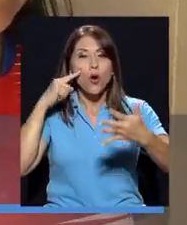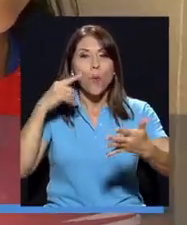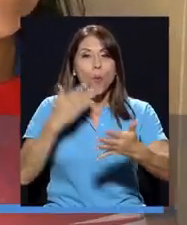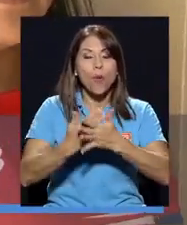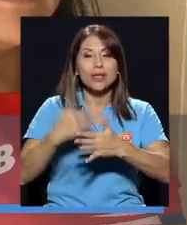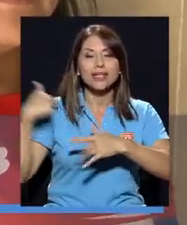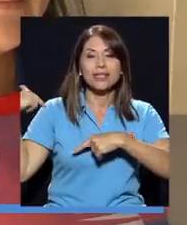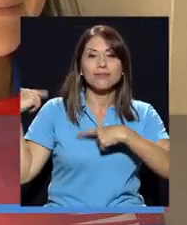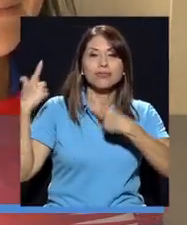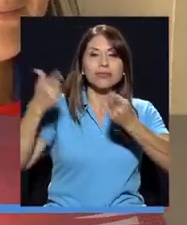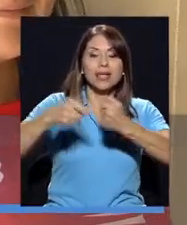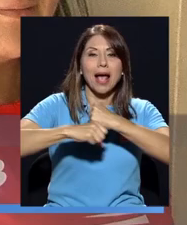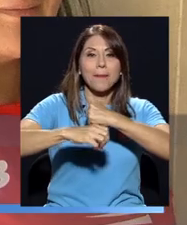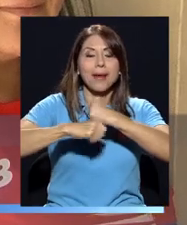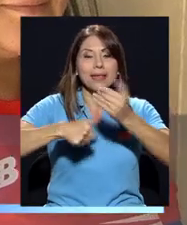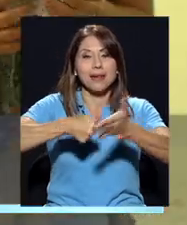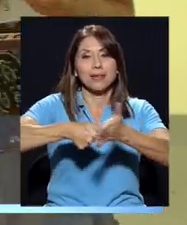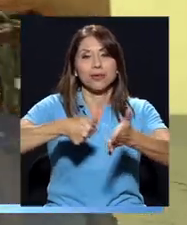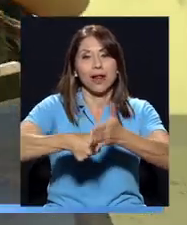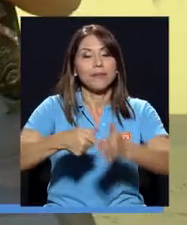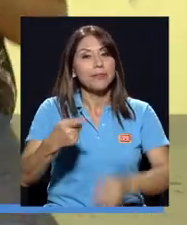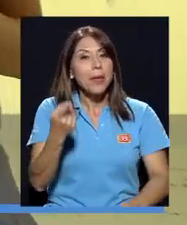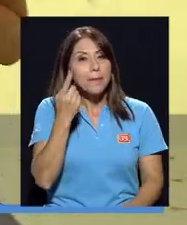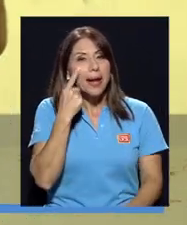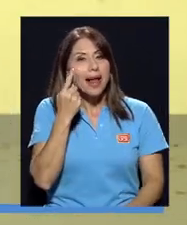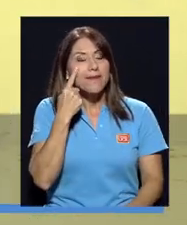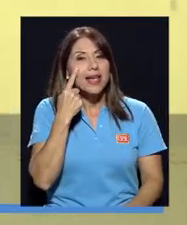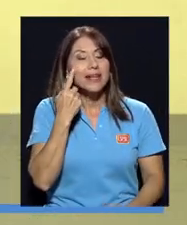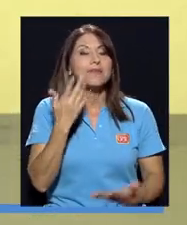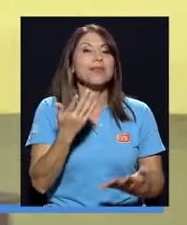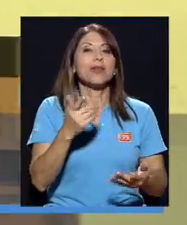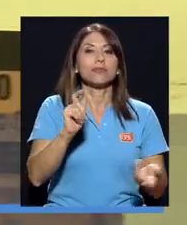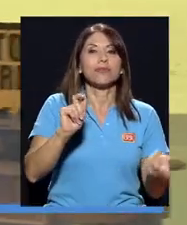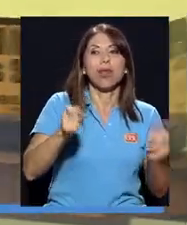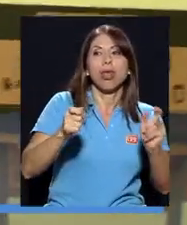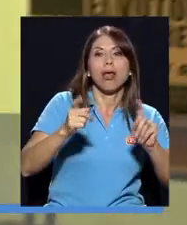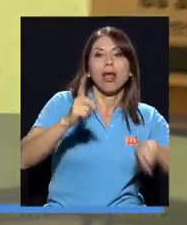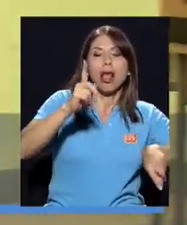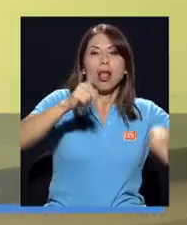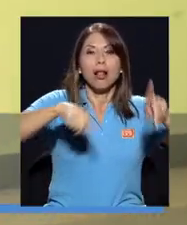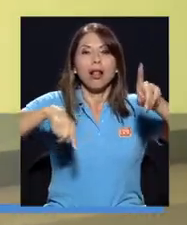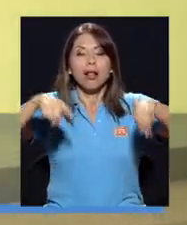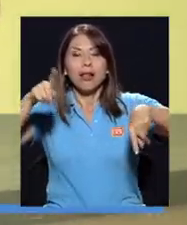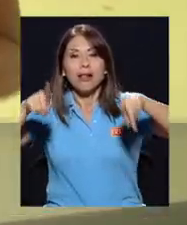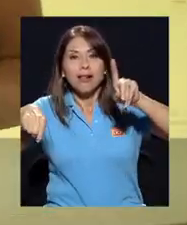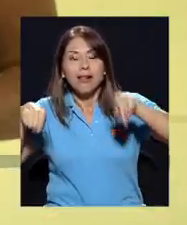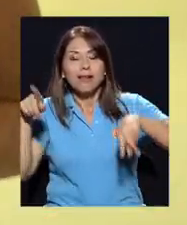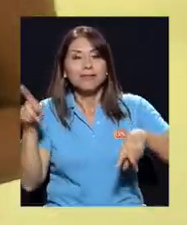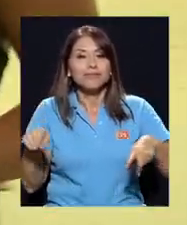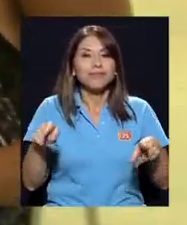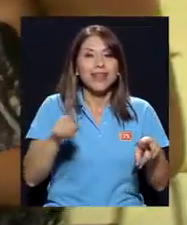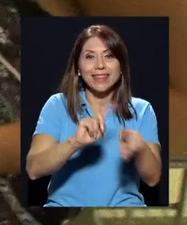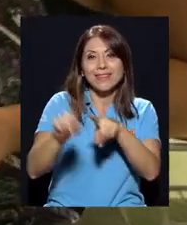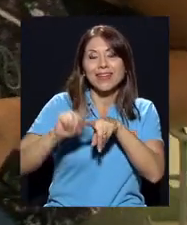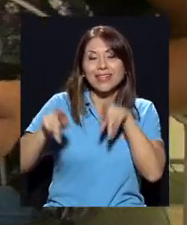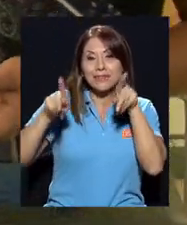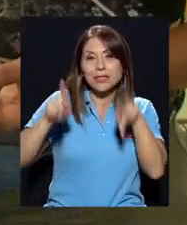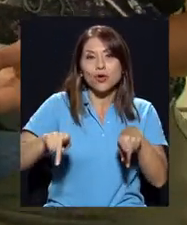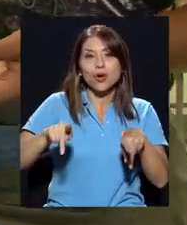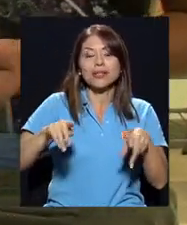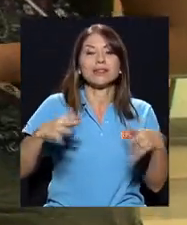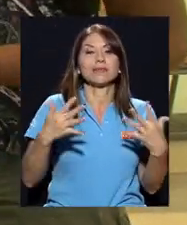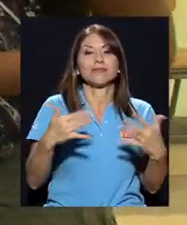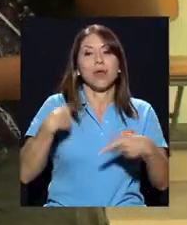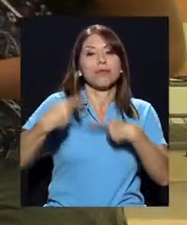largo de la campaña electoral para poder ver la volatilidad y el cambio que tuvieron los electores a lo largo de la